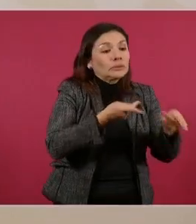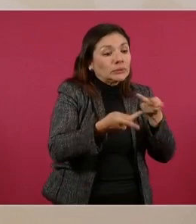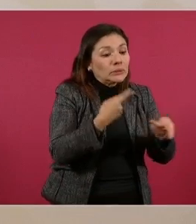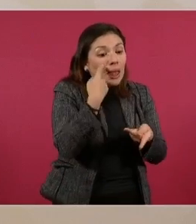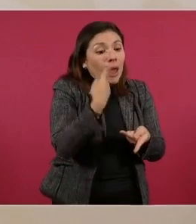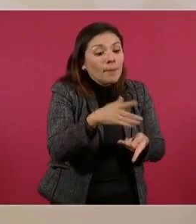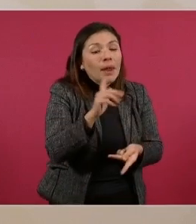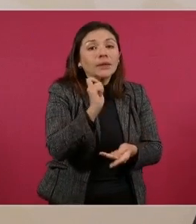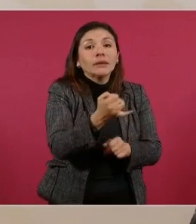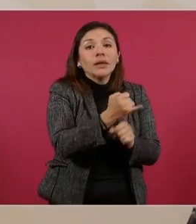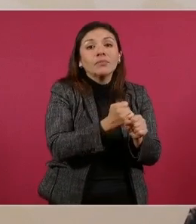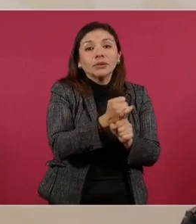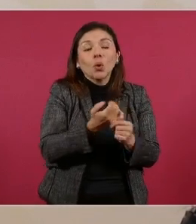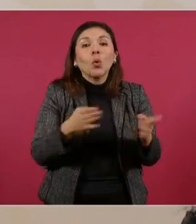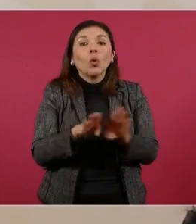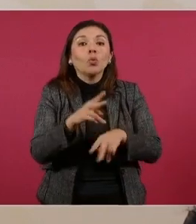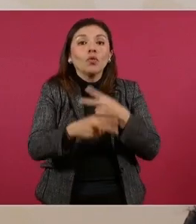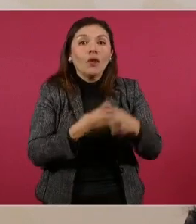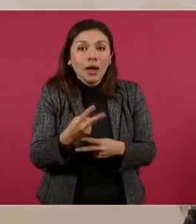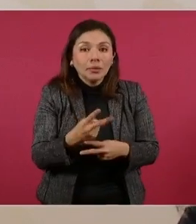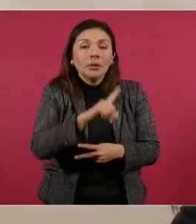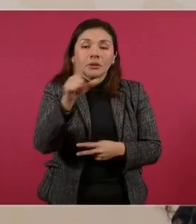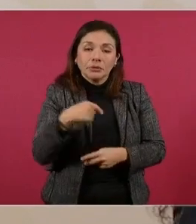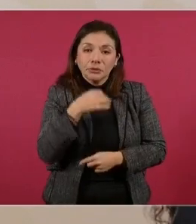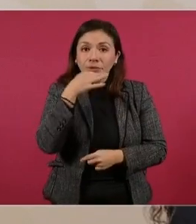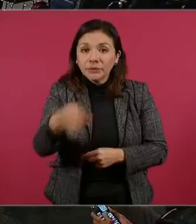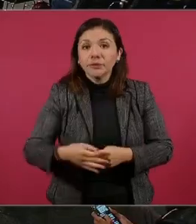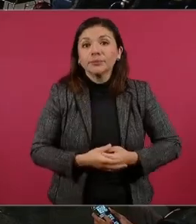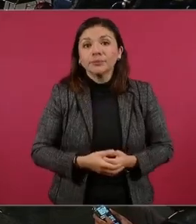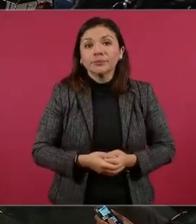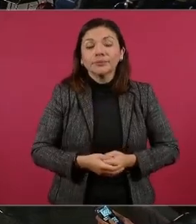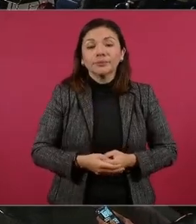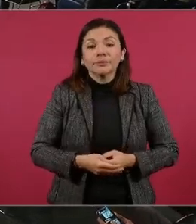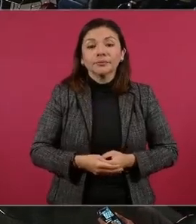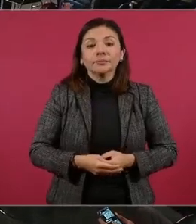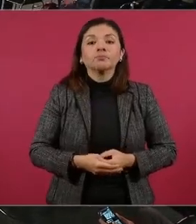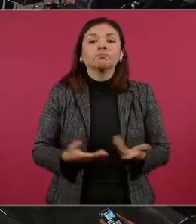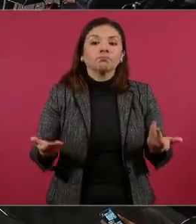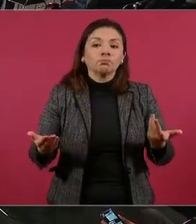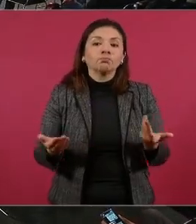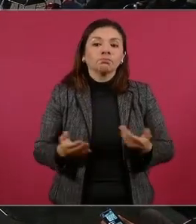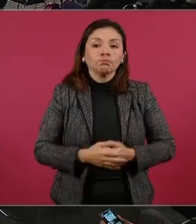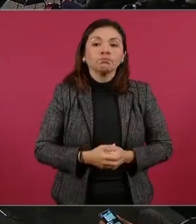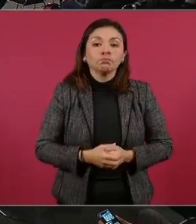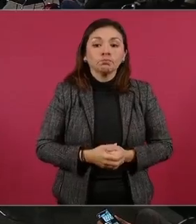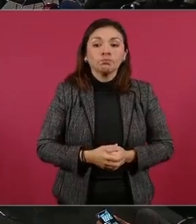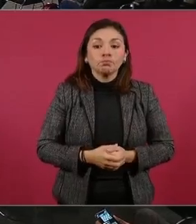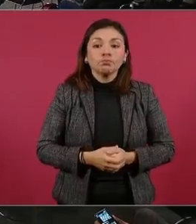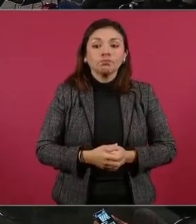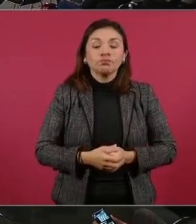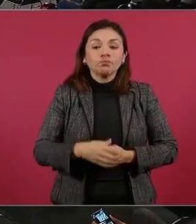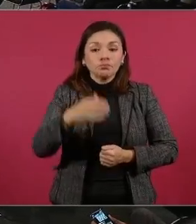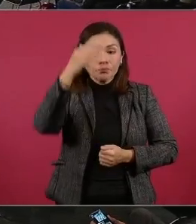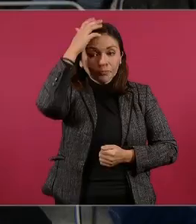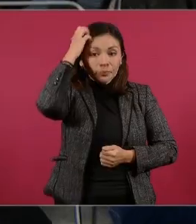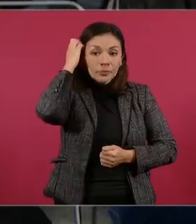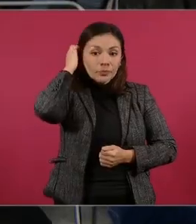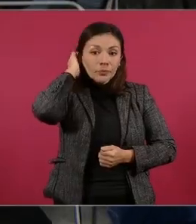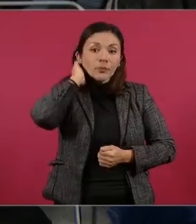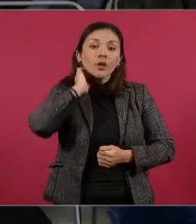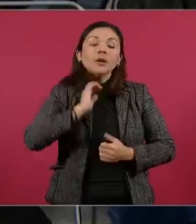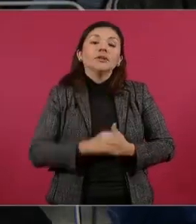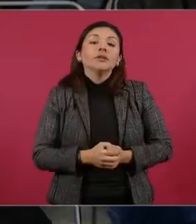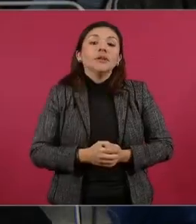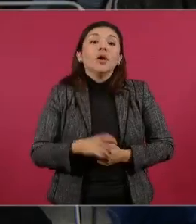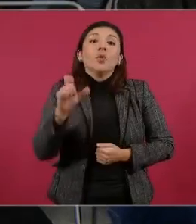la investigación ya te informamos Bueno pues aquí y en una de sus